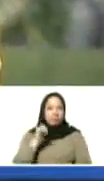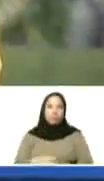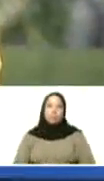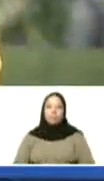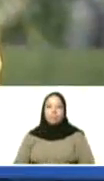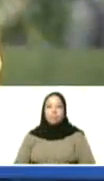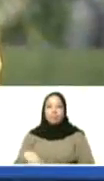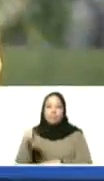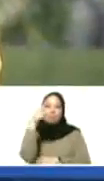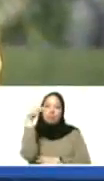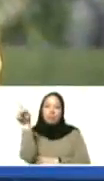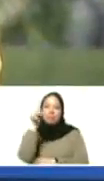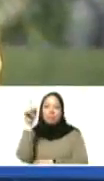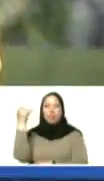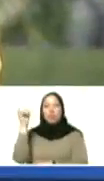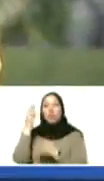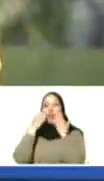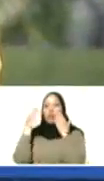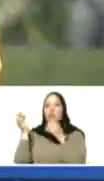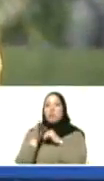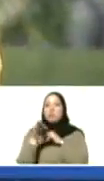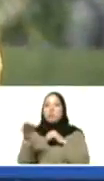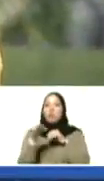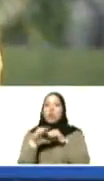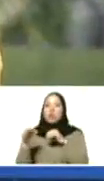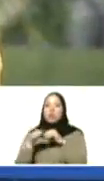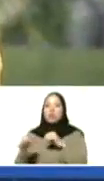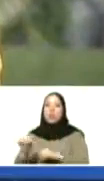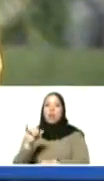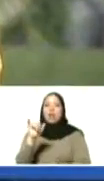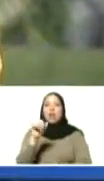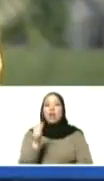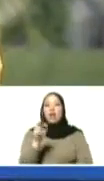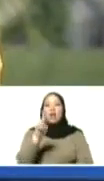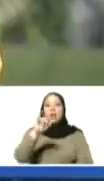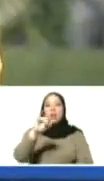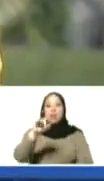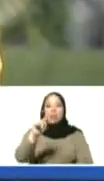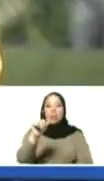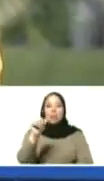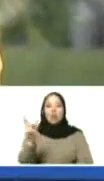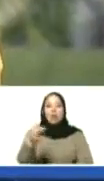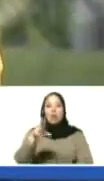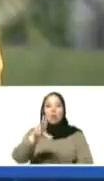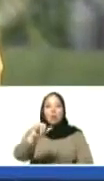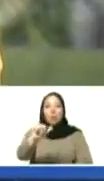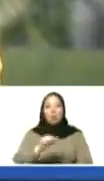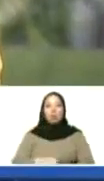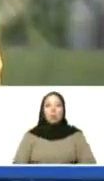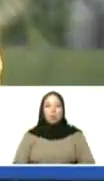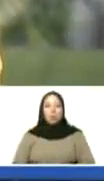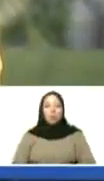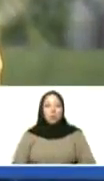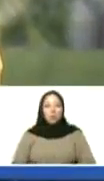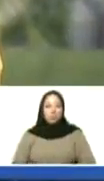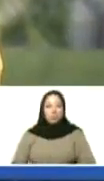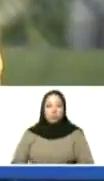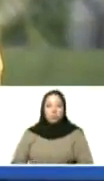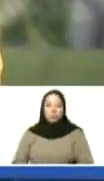Allá en la parroquia Yaritagua, municipio Peña. Allá está el gobernador Julio César León